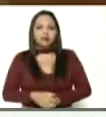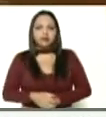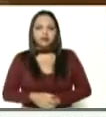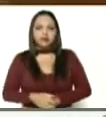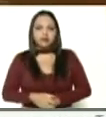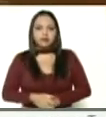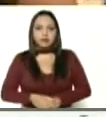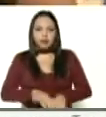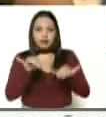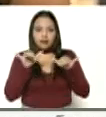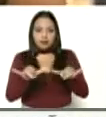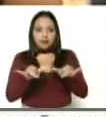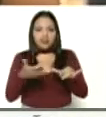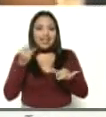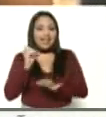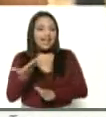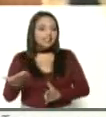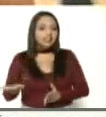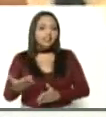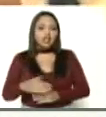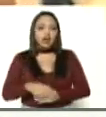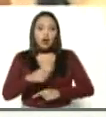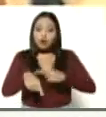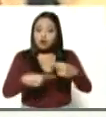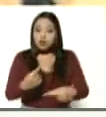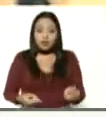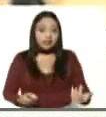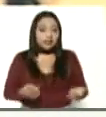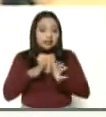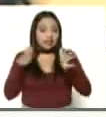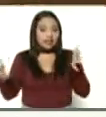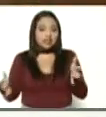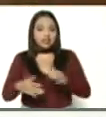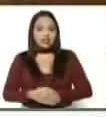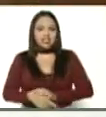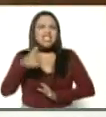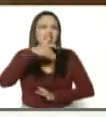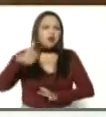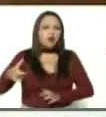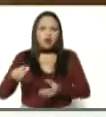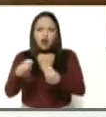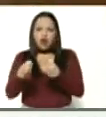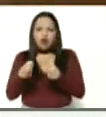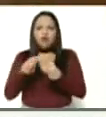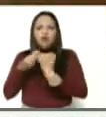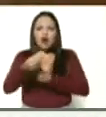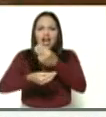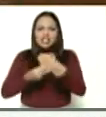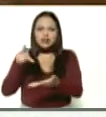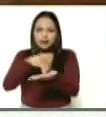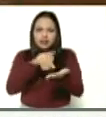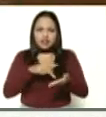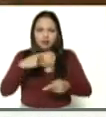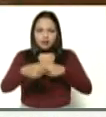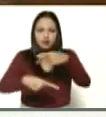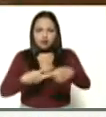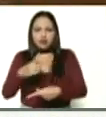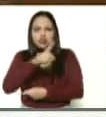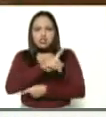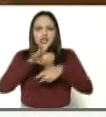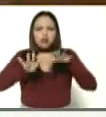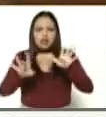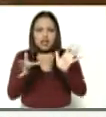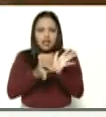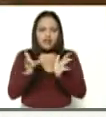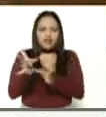Así que es un impacto innegable. Y luego, ¿cuál es el papel del pueblo en este proceso del 19 de abril? Es